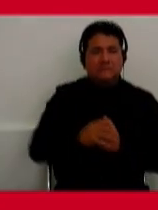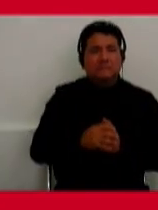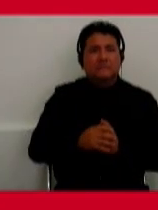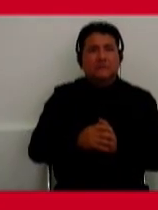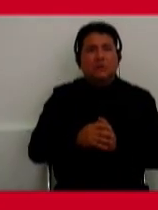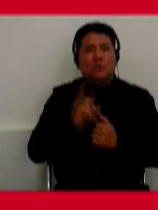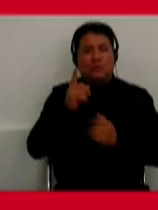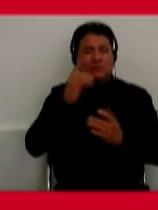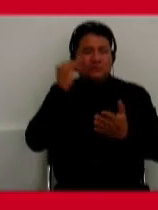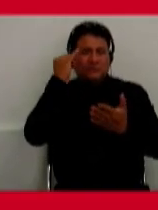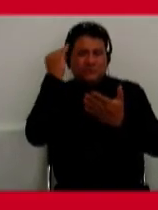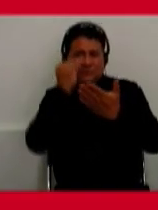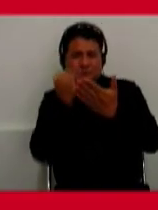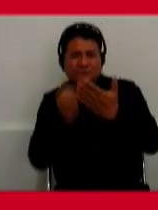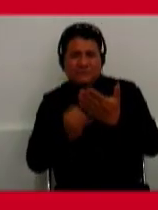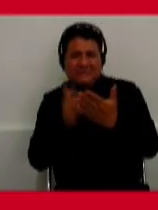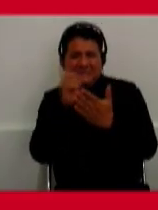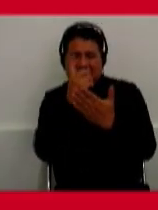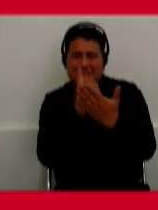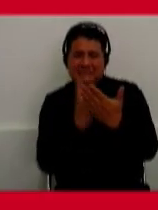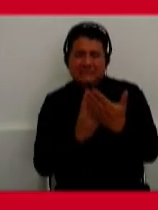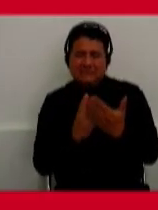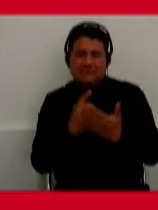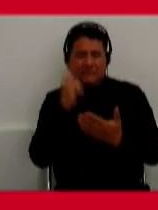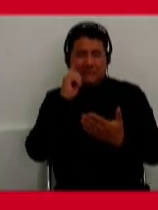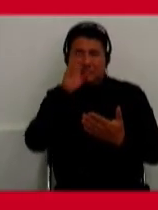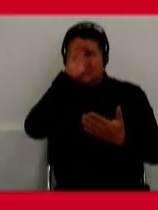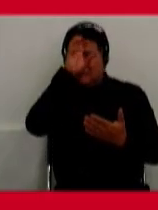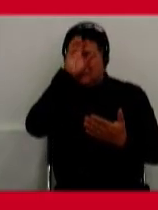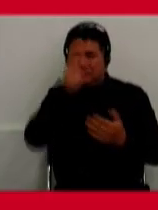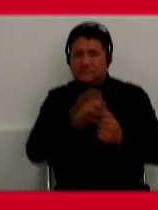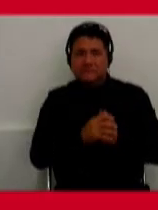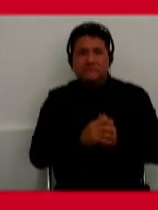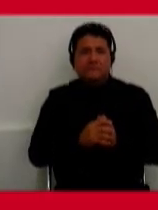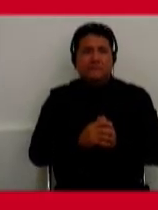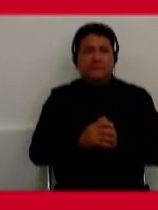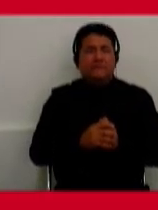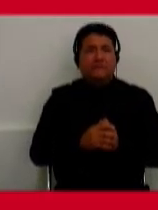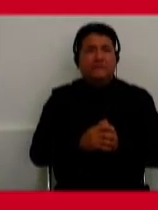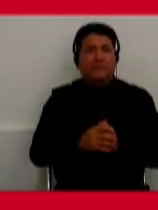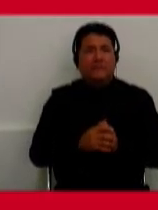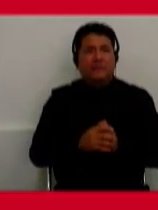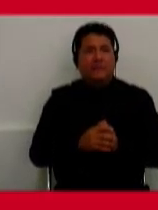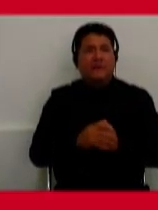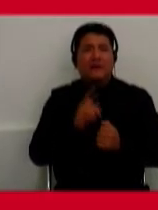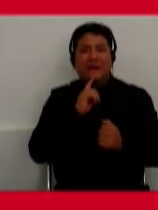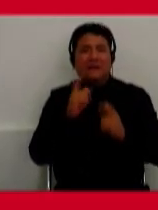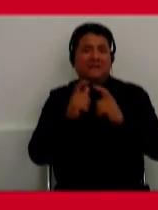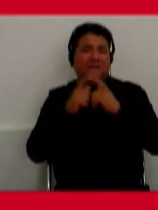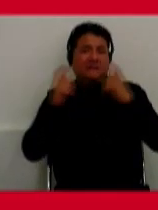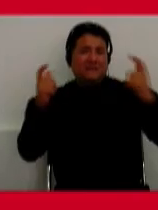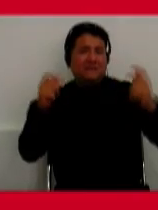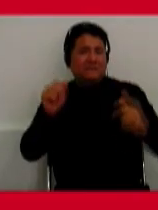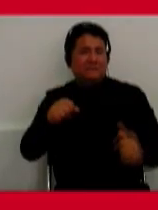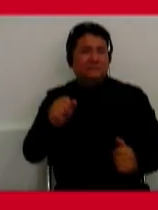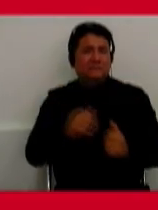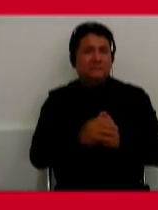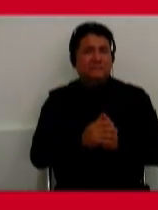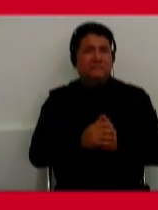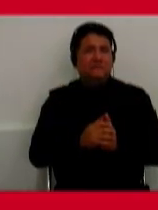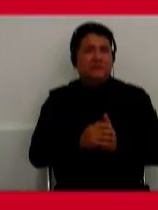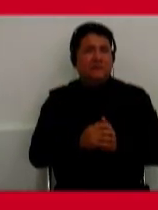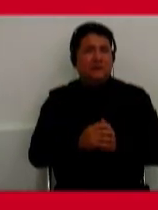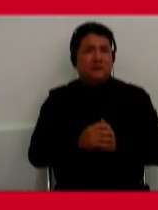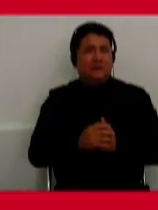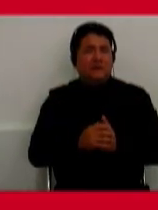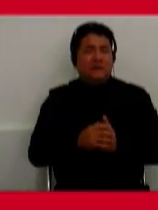lógica de minado, secuencia de equipo, costo de oportunidad, cutoff dinámico. O sea, es grande lo que se genera el LOA, ¿no? Y es por